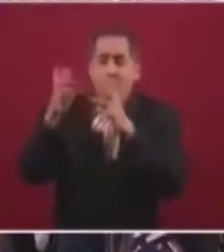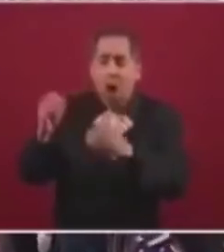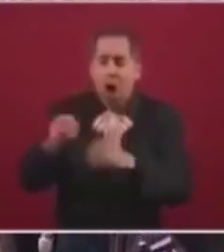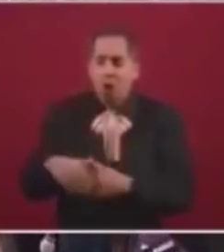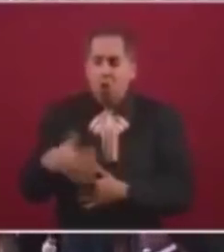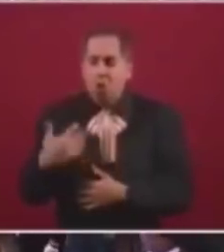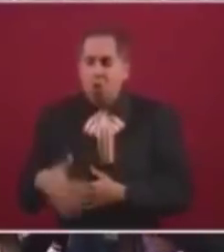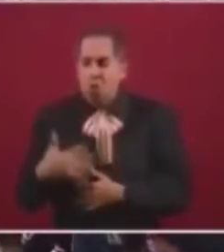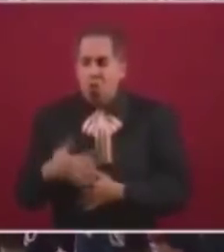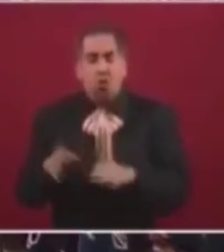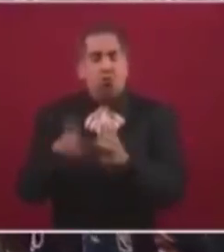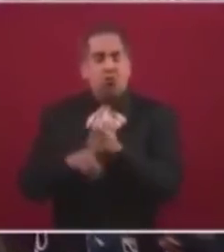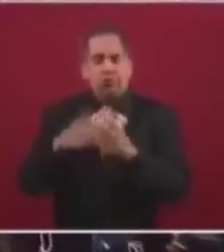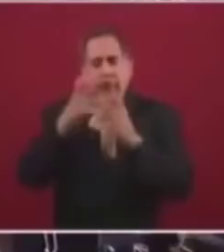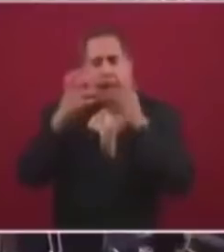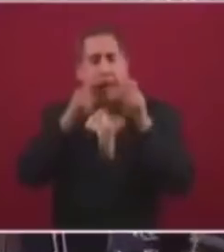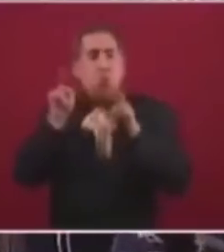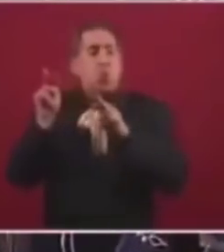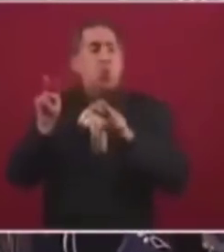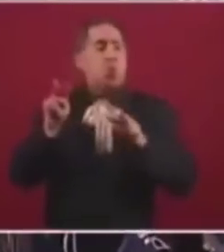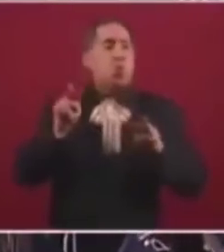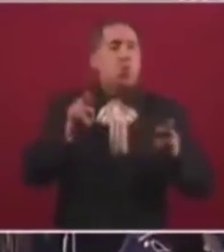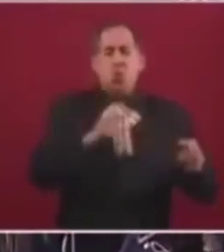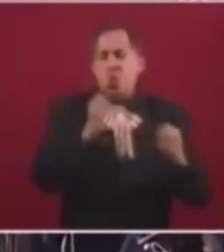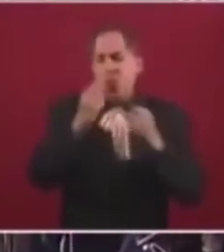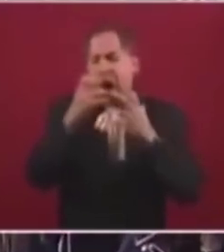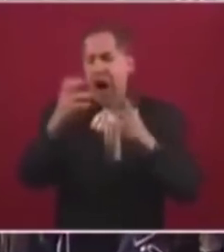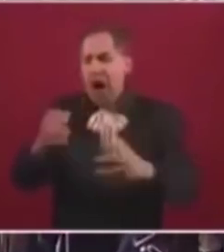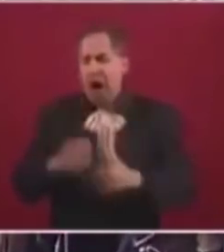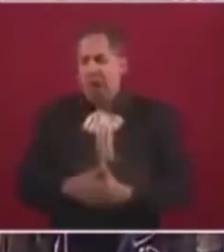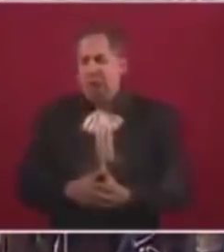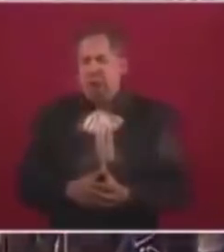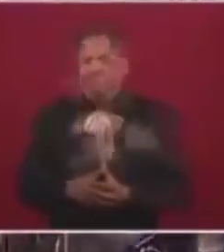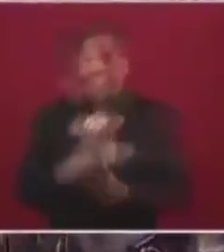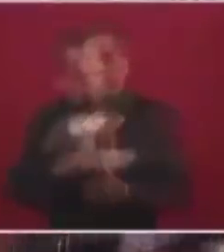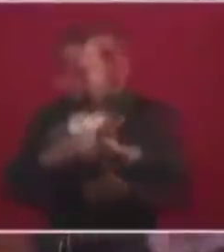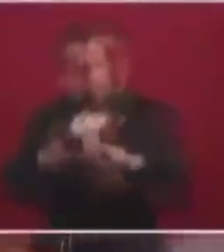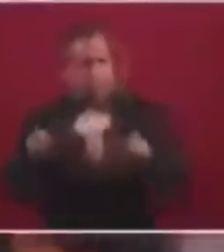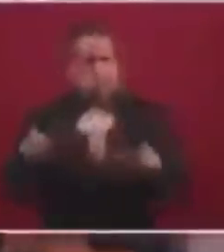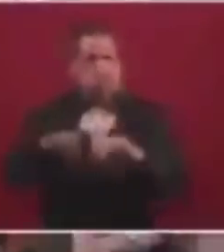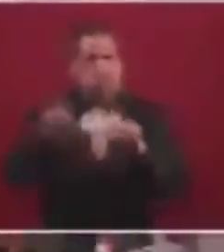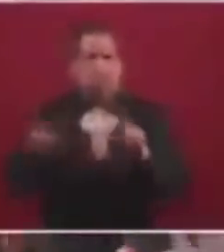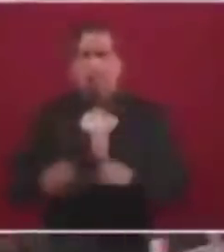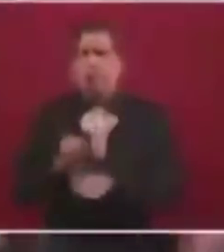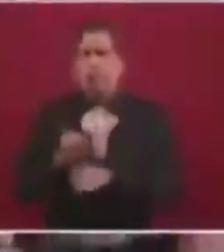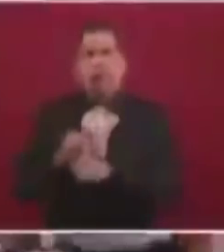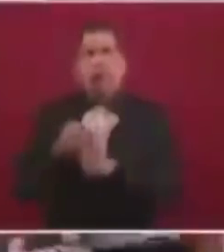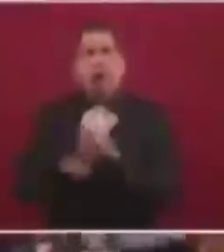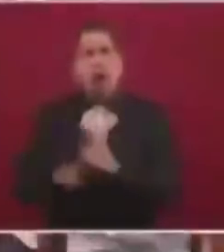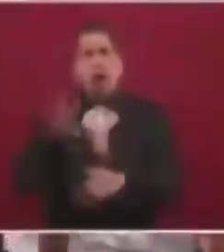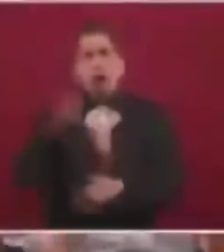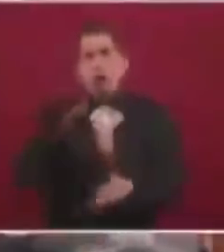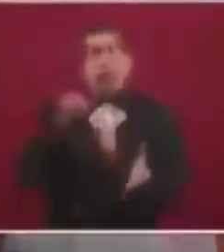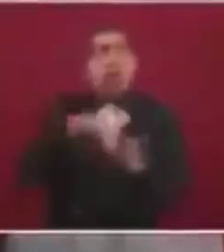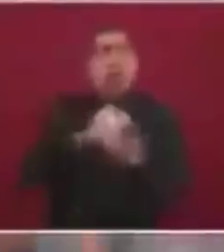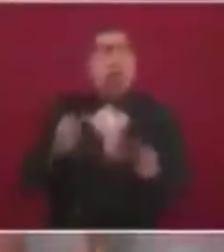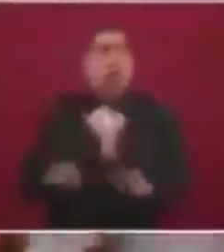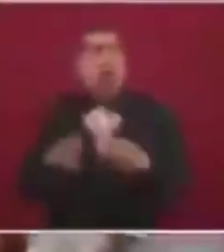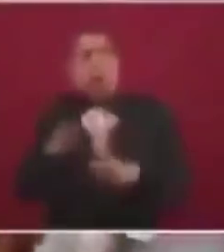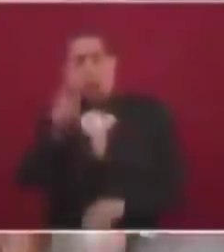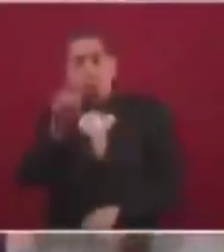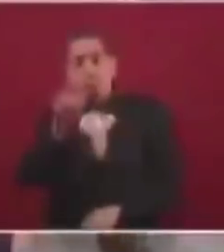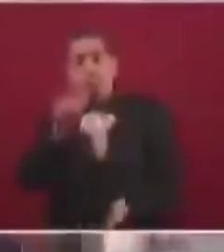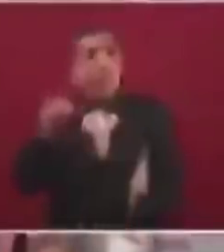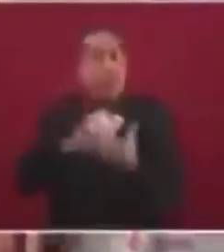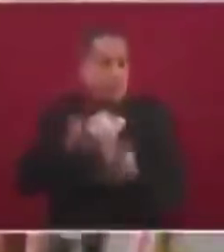respetos, mexicano! ¡Uf, parce! ¡No! Uy, no hay punto